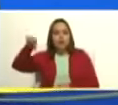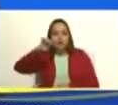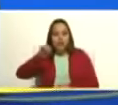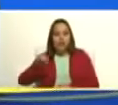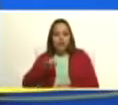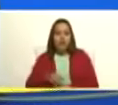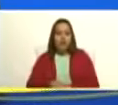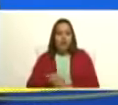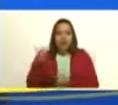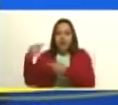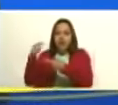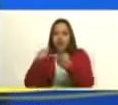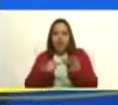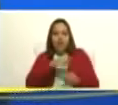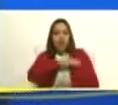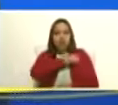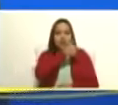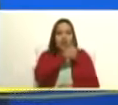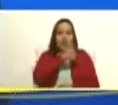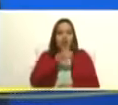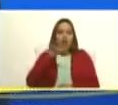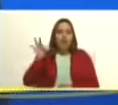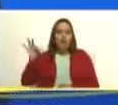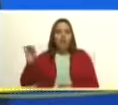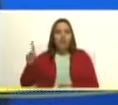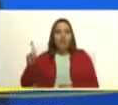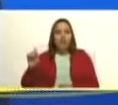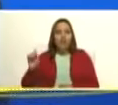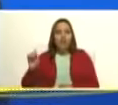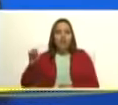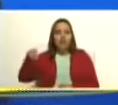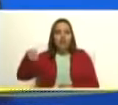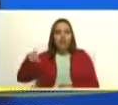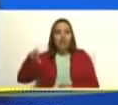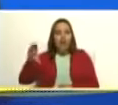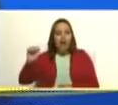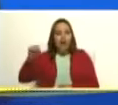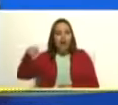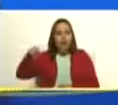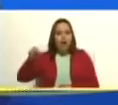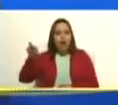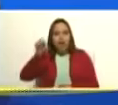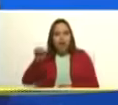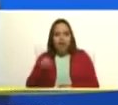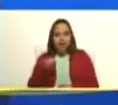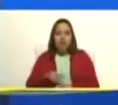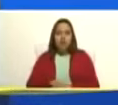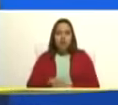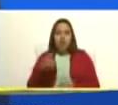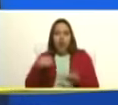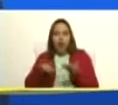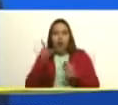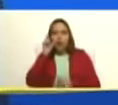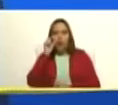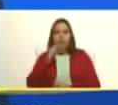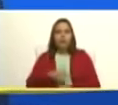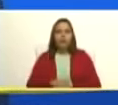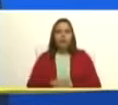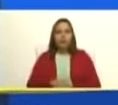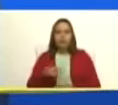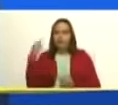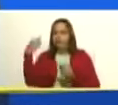dirigentes y directivos de Fedecámara presentes en este acto, Rafael Trejo y